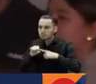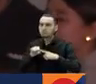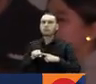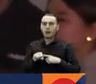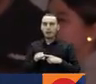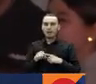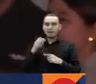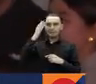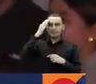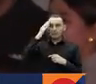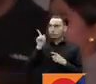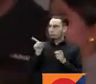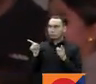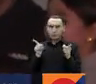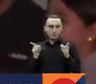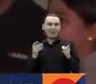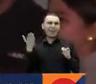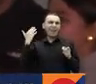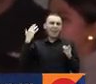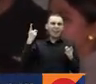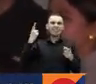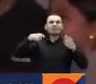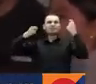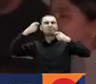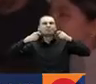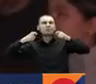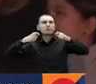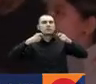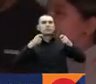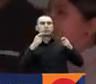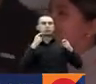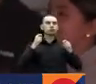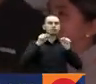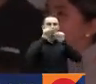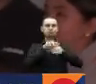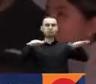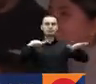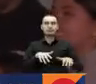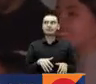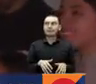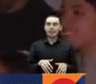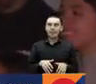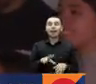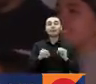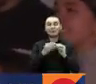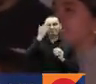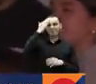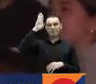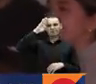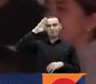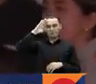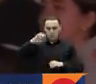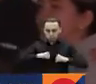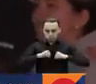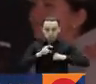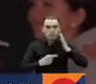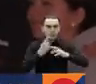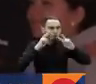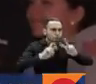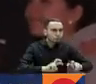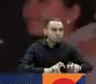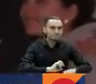el movimiento en medios que tuvo esta noticia, igualmente la pronta reacción de la Policía Judicial para iniciar esta